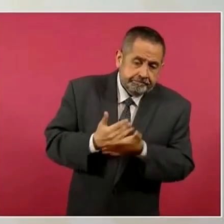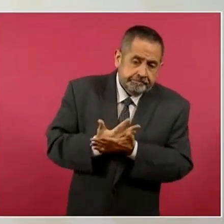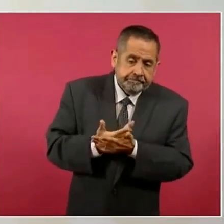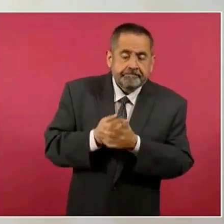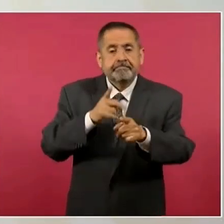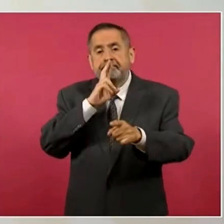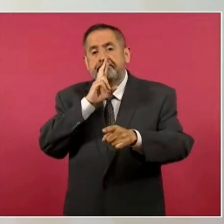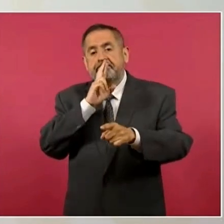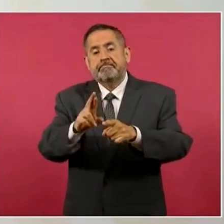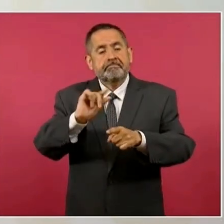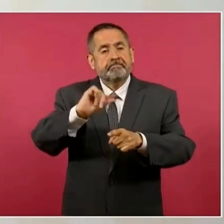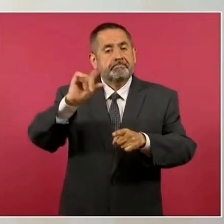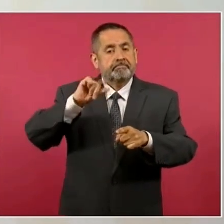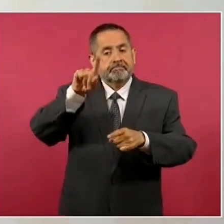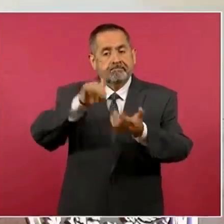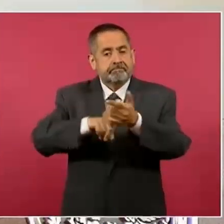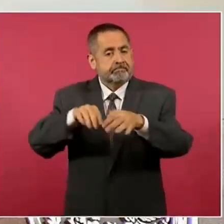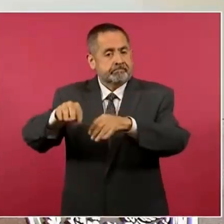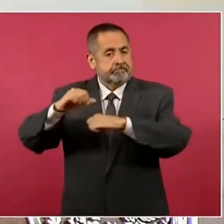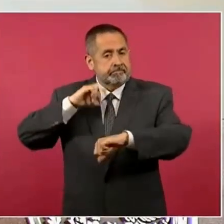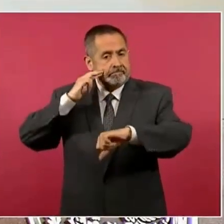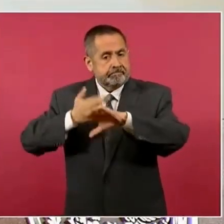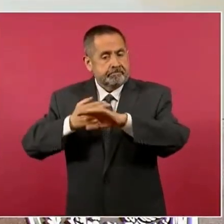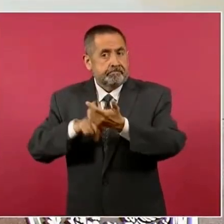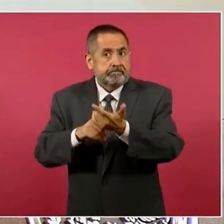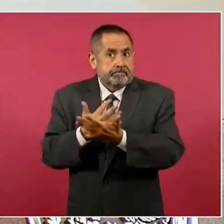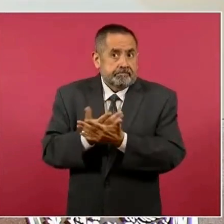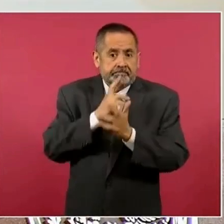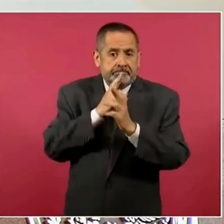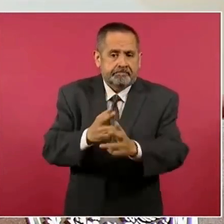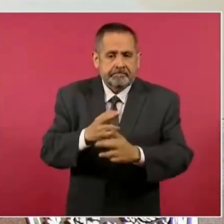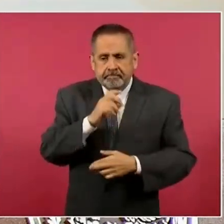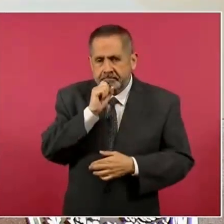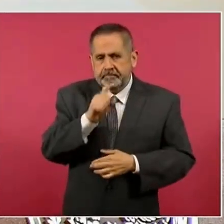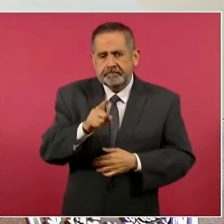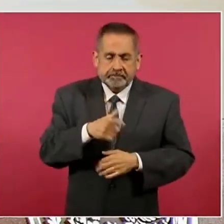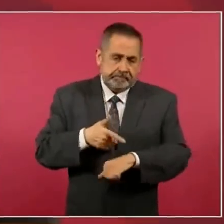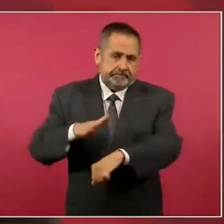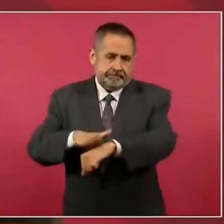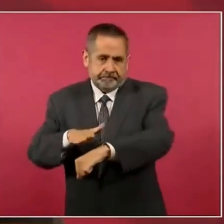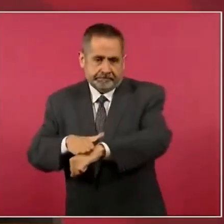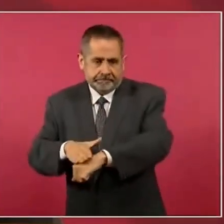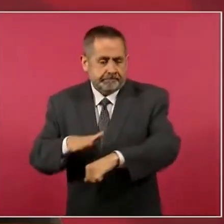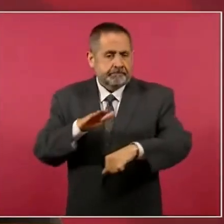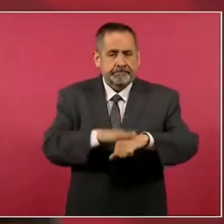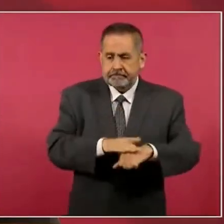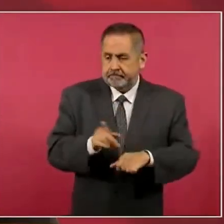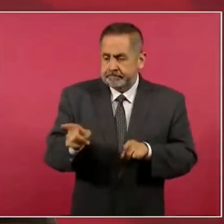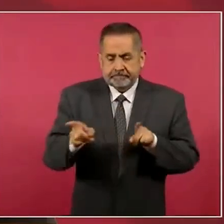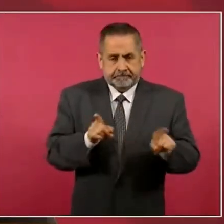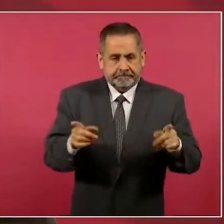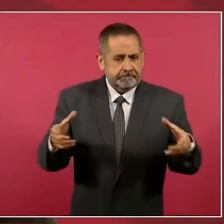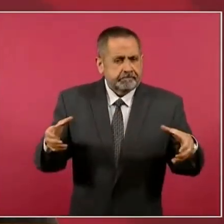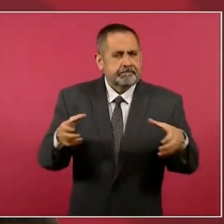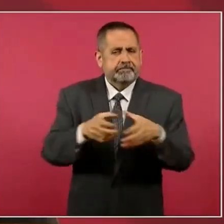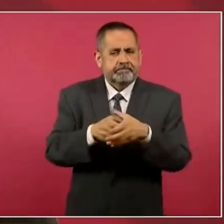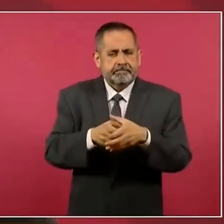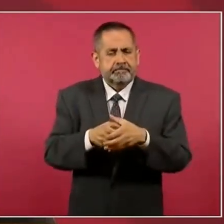la resolución de las autoridades laborales, y pues también pues hacemos un llamado a que pues, las partes